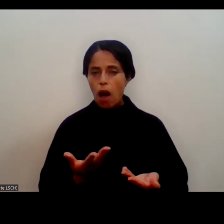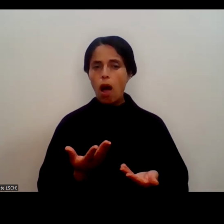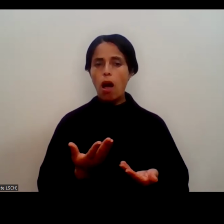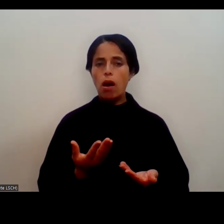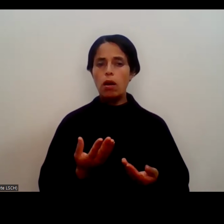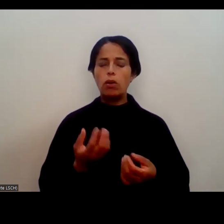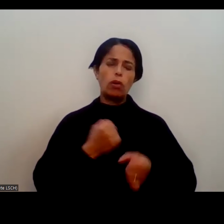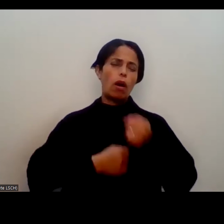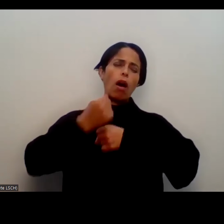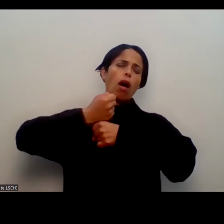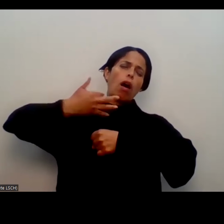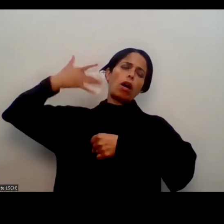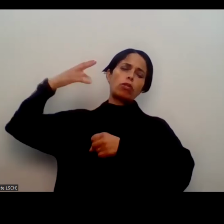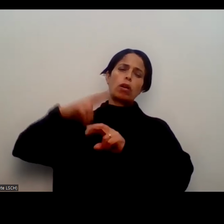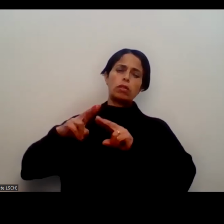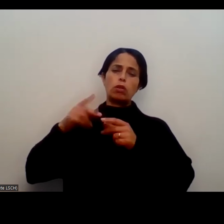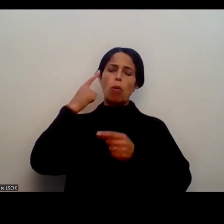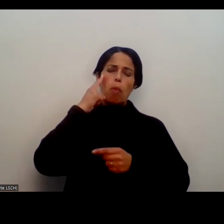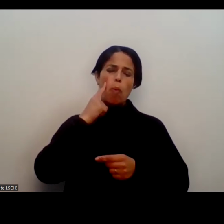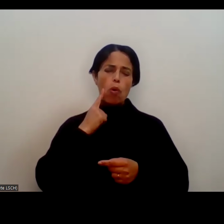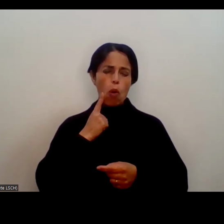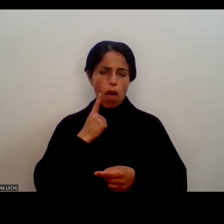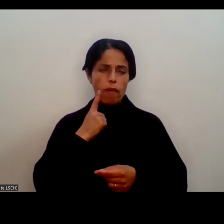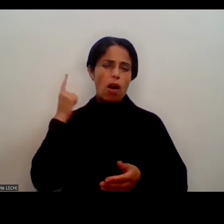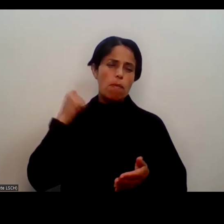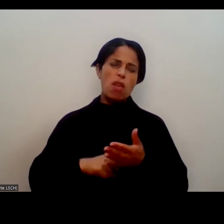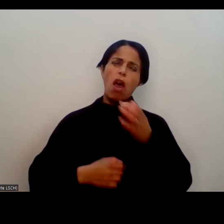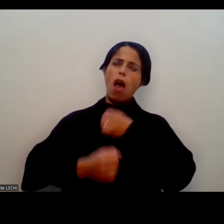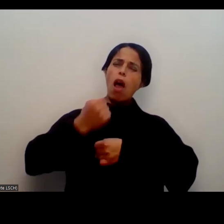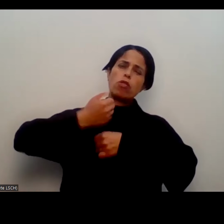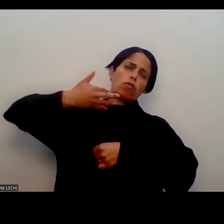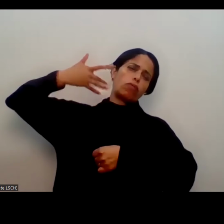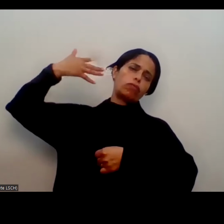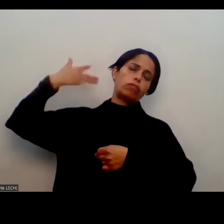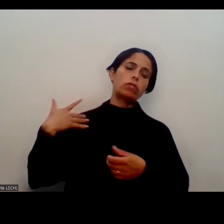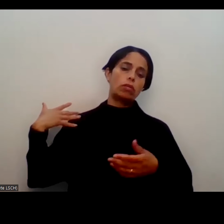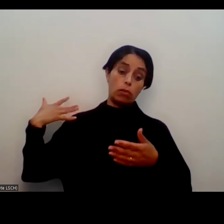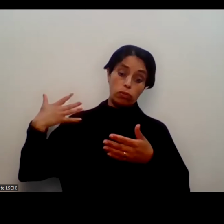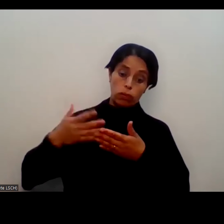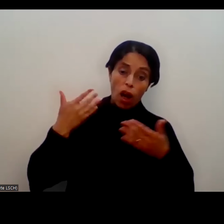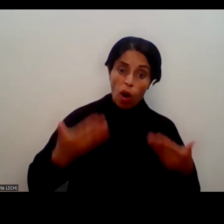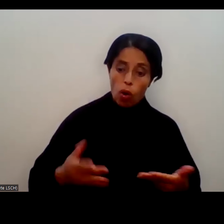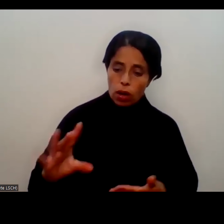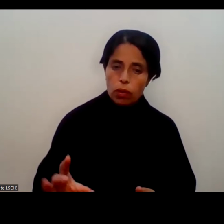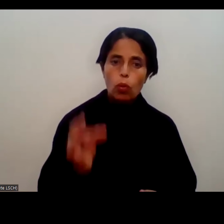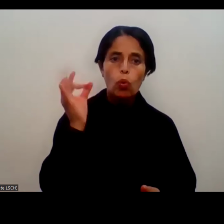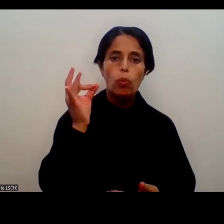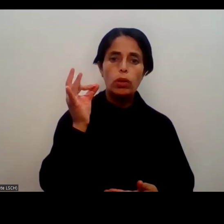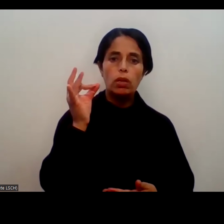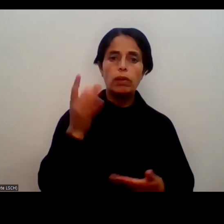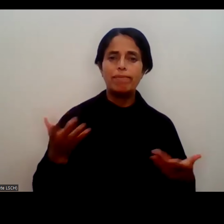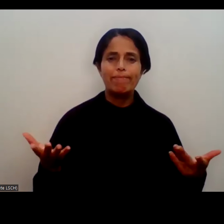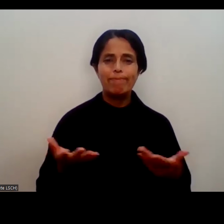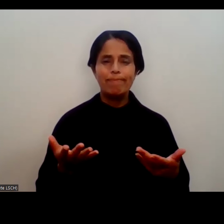de milenios. Milenios porque en realidad llegar a descubrir